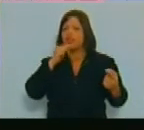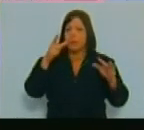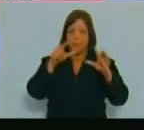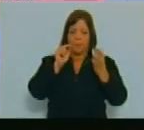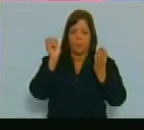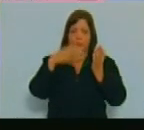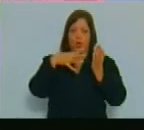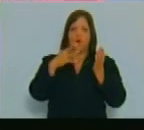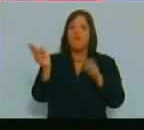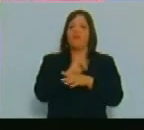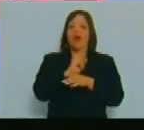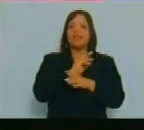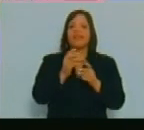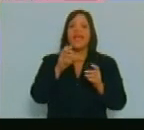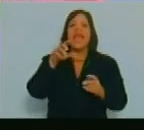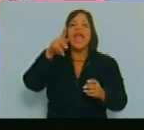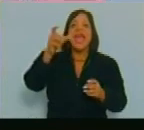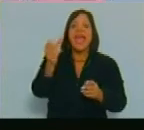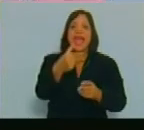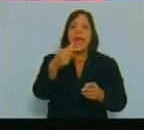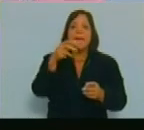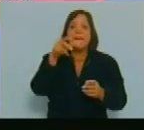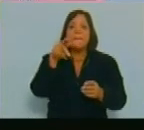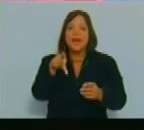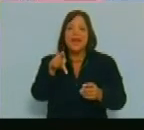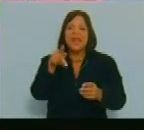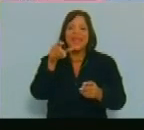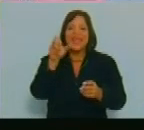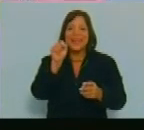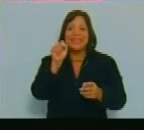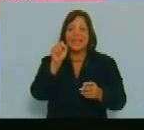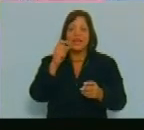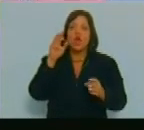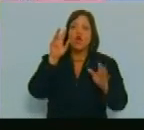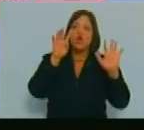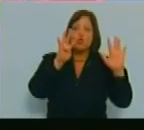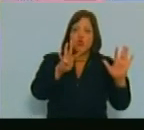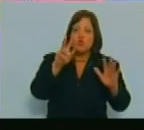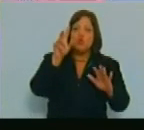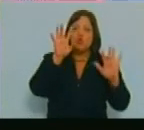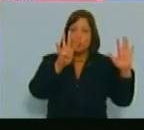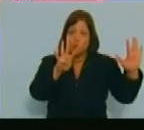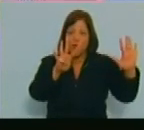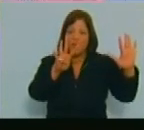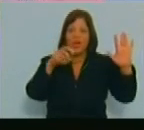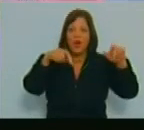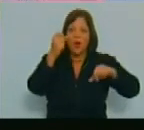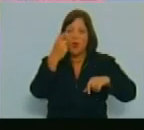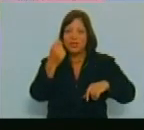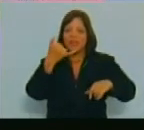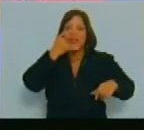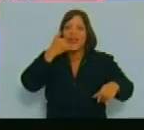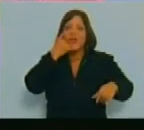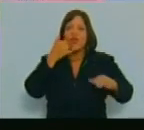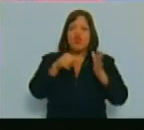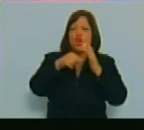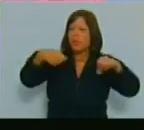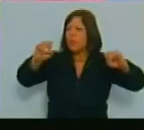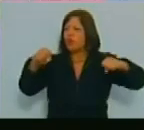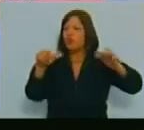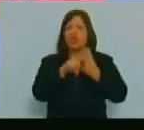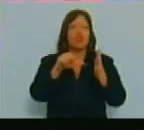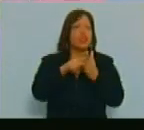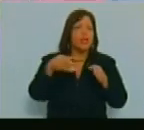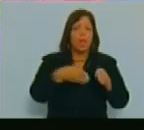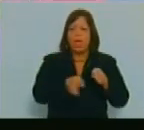automáticamente por gps y que los 911 de los 91 veamos que están las patrullas nos están las motos que no se